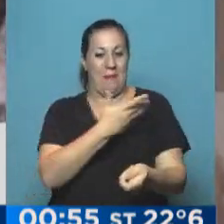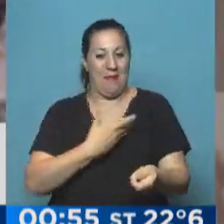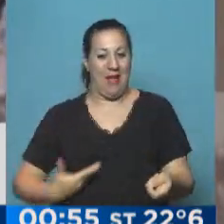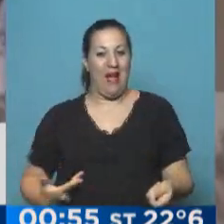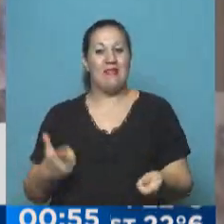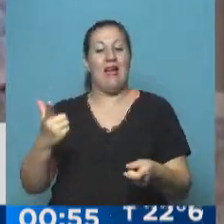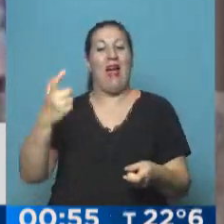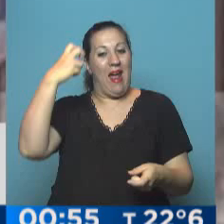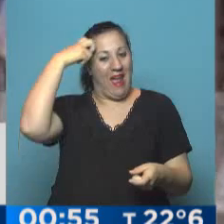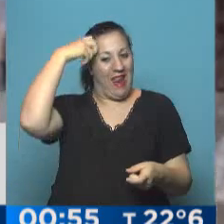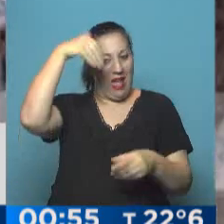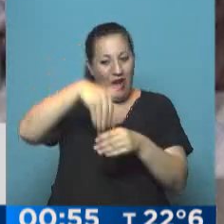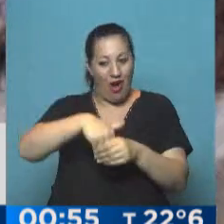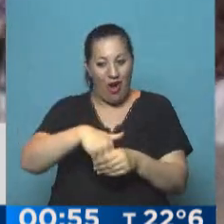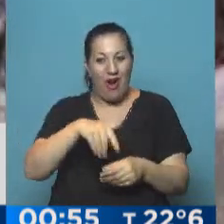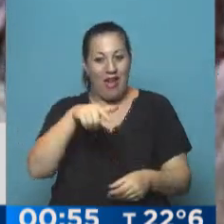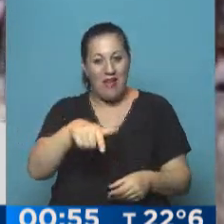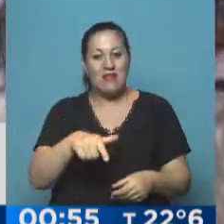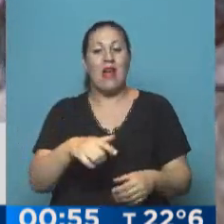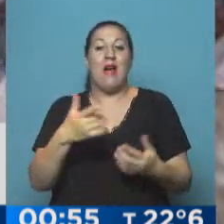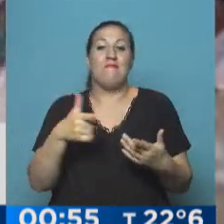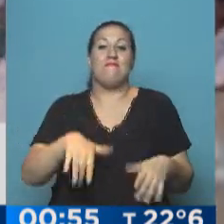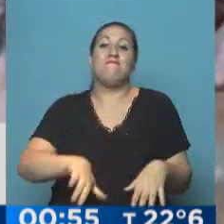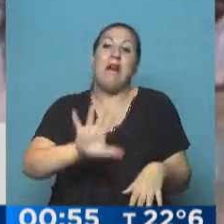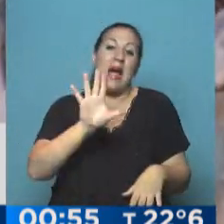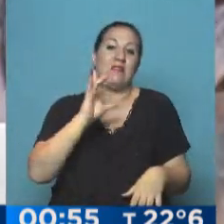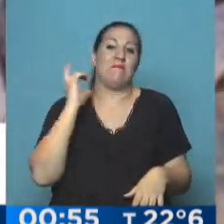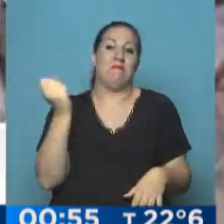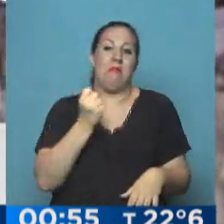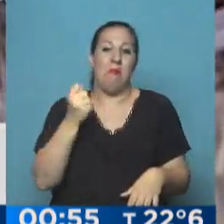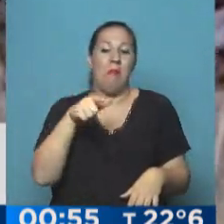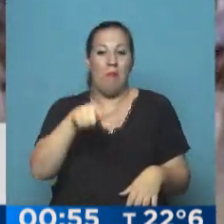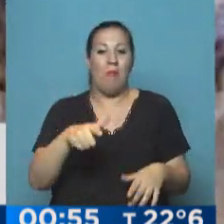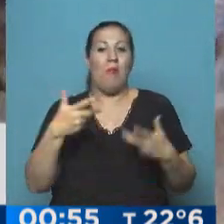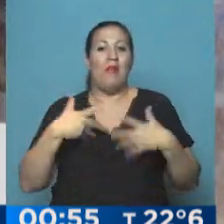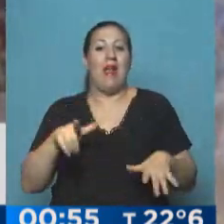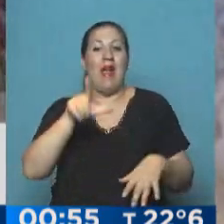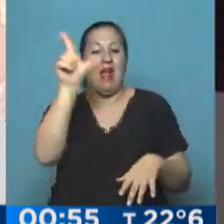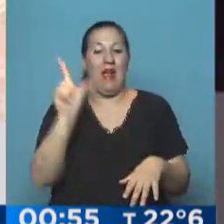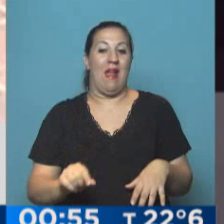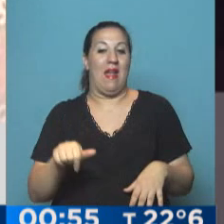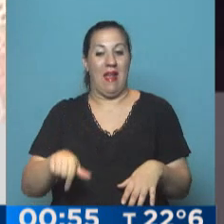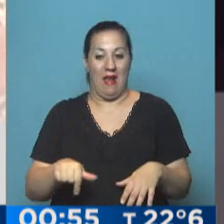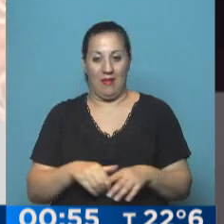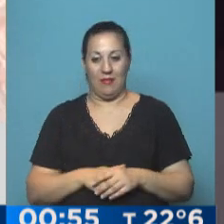ante la Asamblea Legislativa, máximo órgano popular y federal de nuestro país.